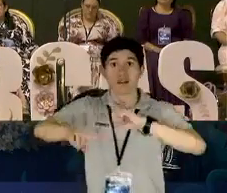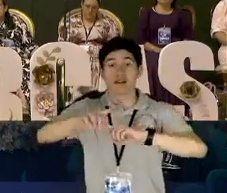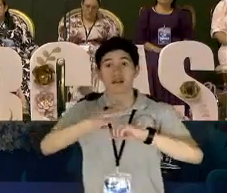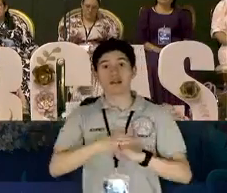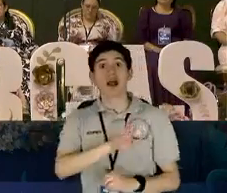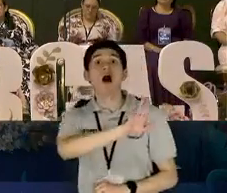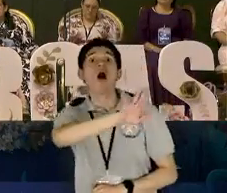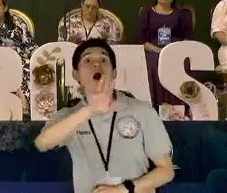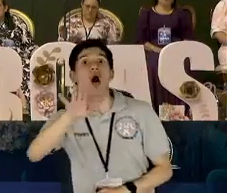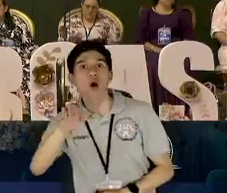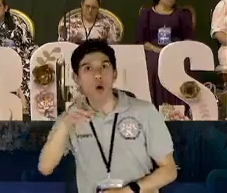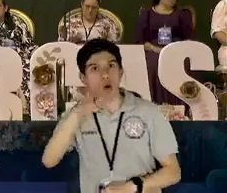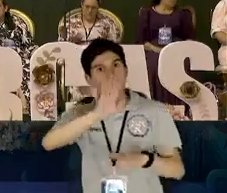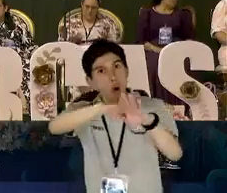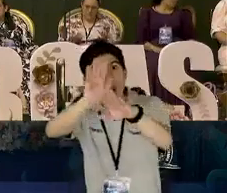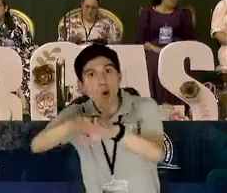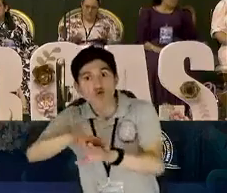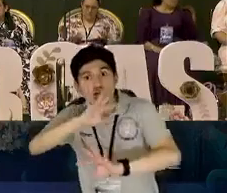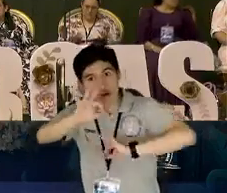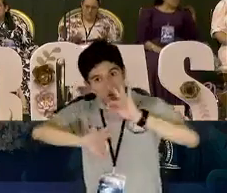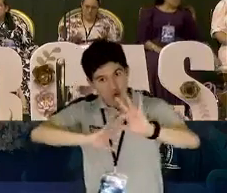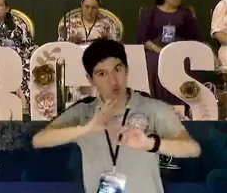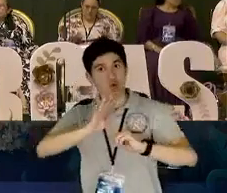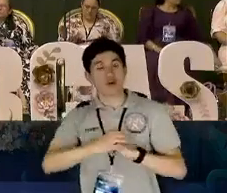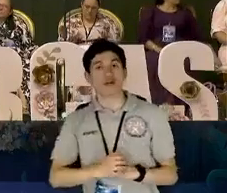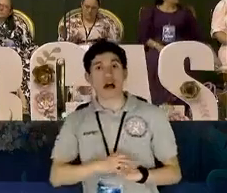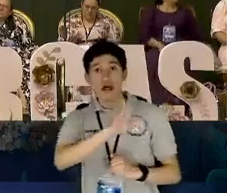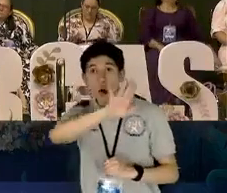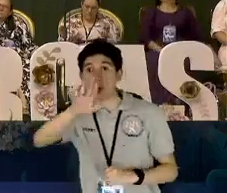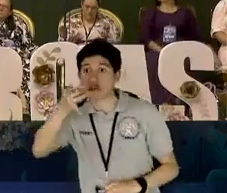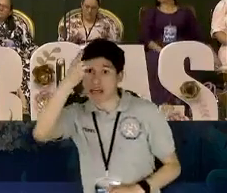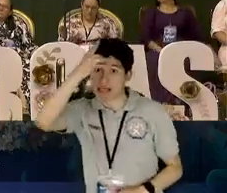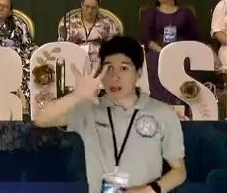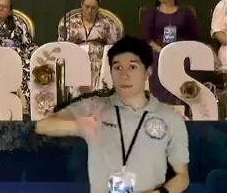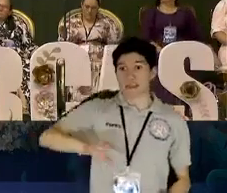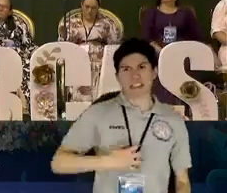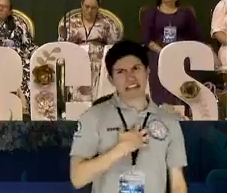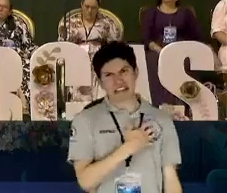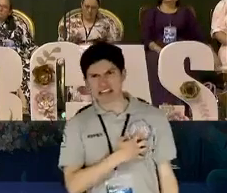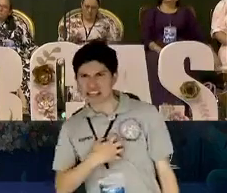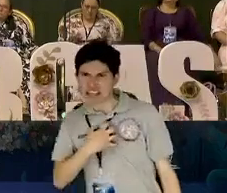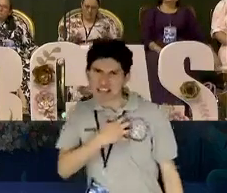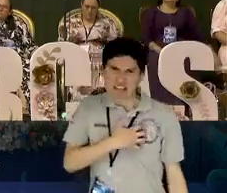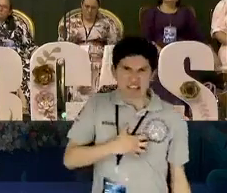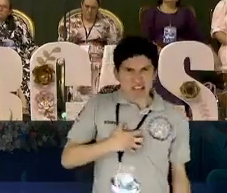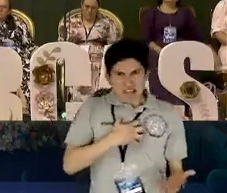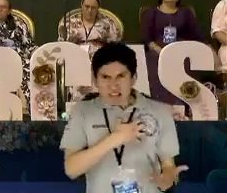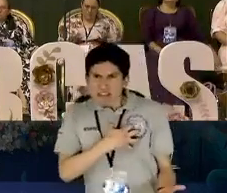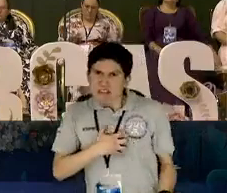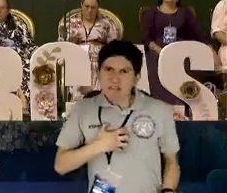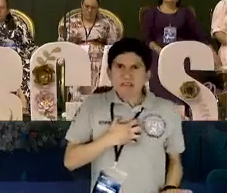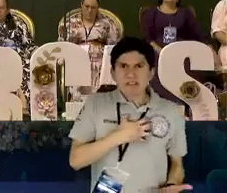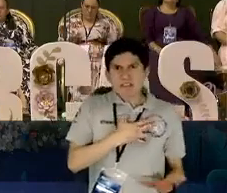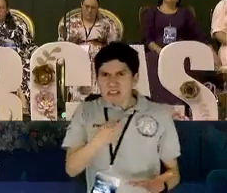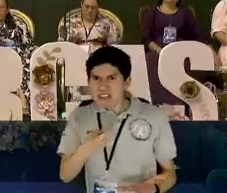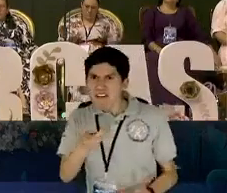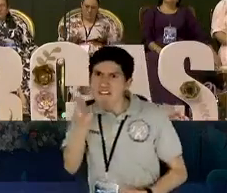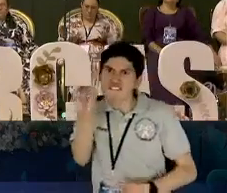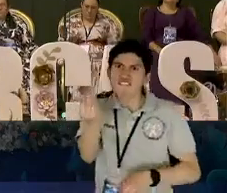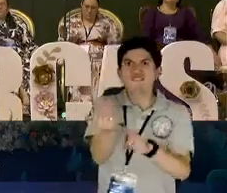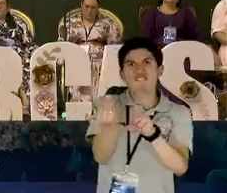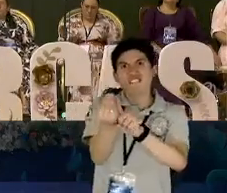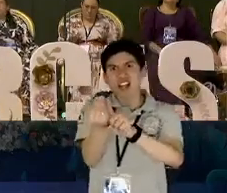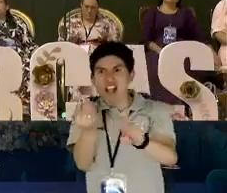gracia de Dios, que brotando alguna raíz de amargura os se estorbe, y por ella muchos sean